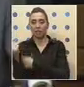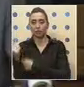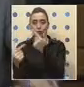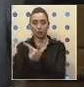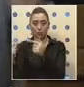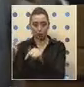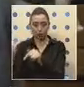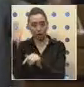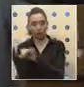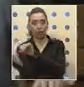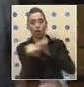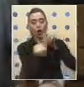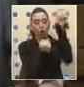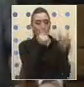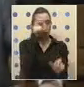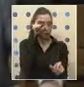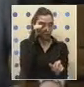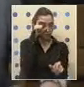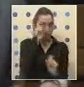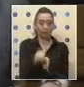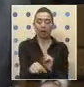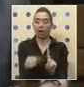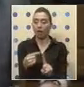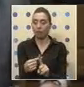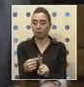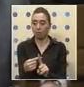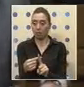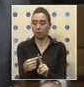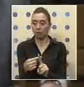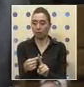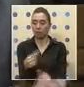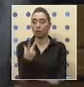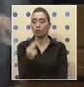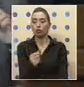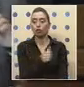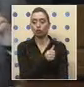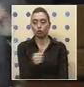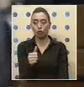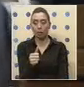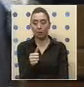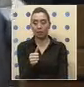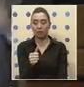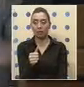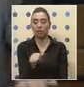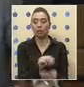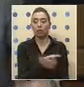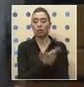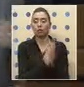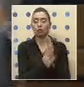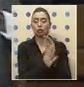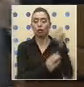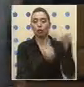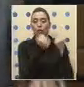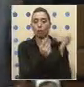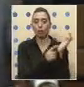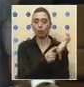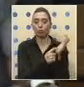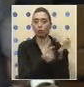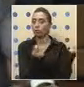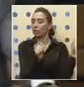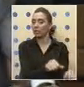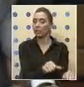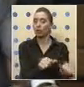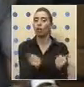Porque además de aquello, no solo liquidó todo el sistema productivo, sino que liquidó la democracia.